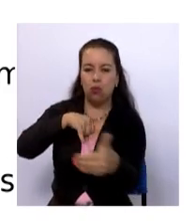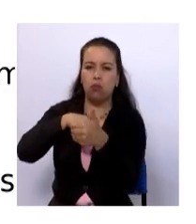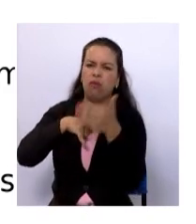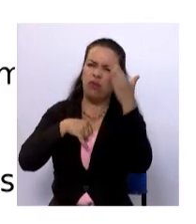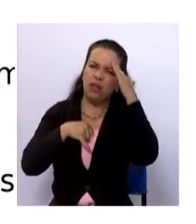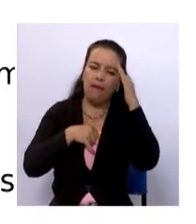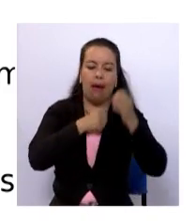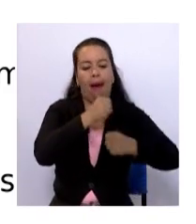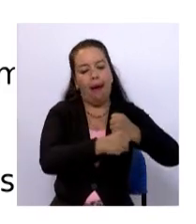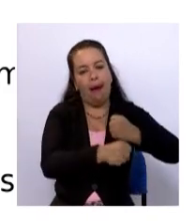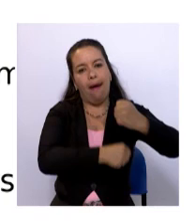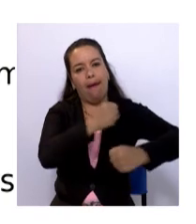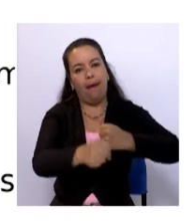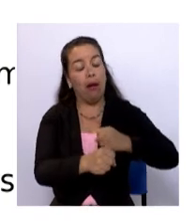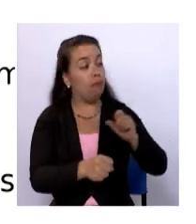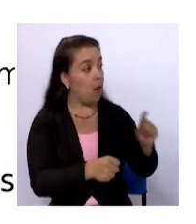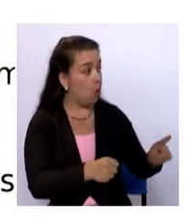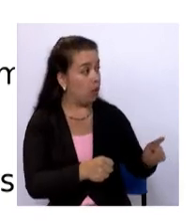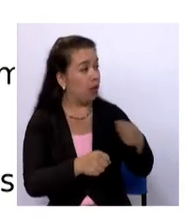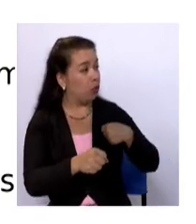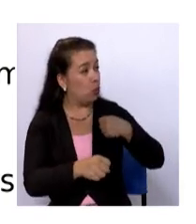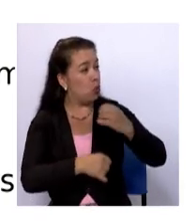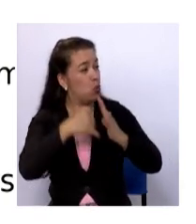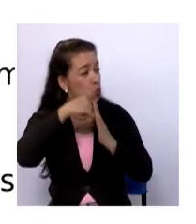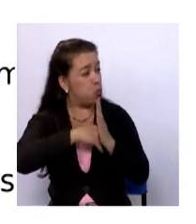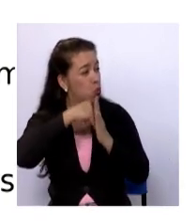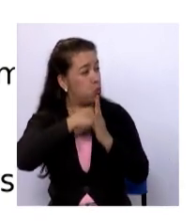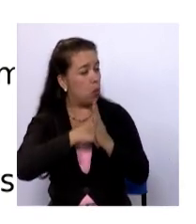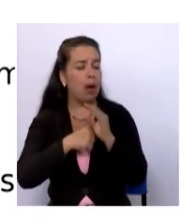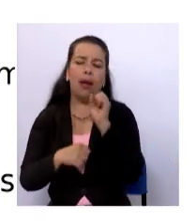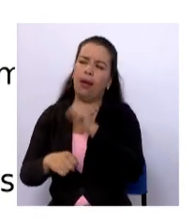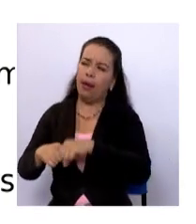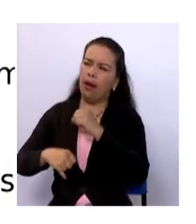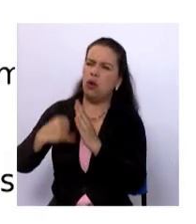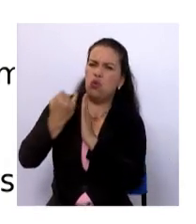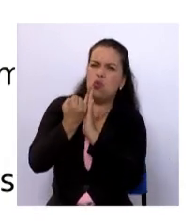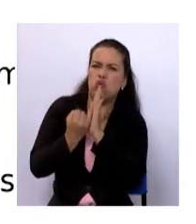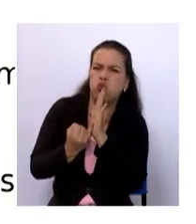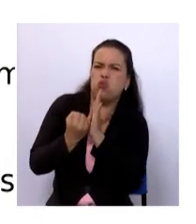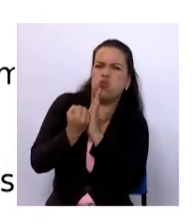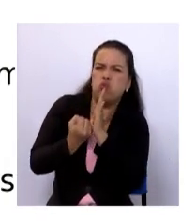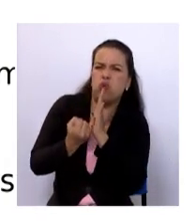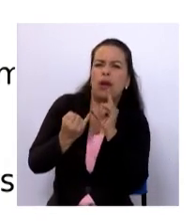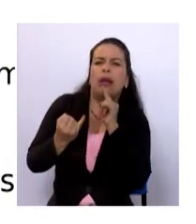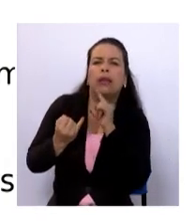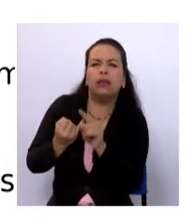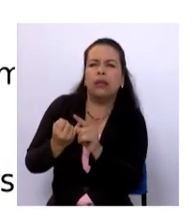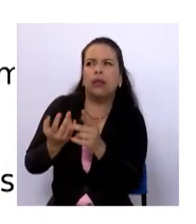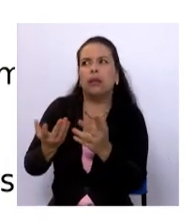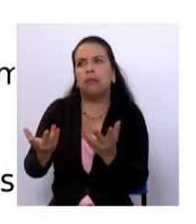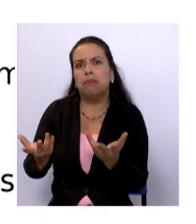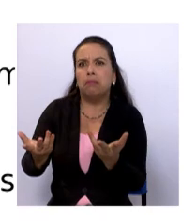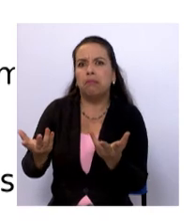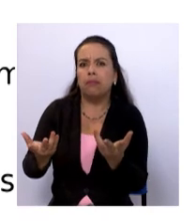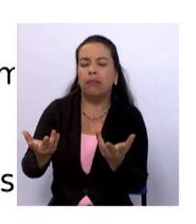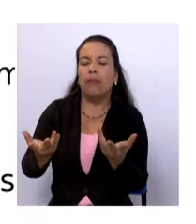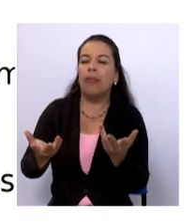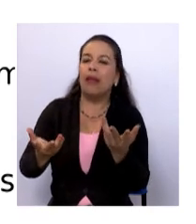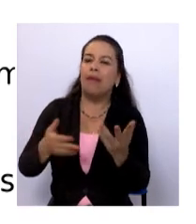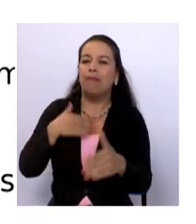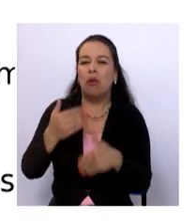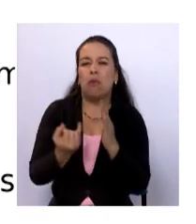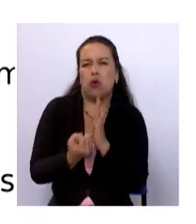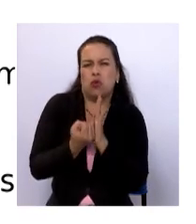y estos se desgastan exactos se van desgastando esos cartílagos y lo que ustedes ven allí como hueso es lo que empieza a rozar